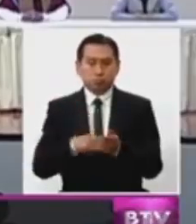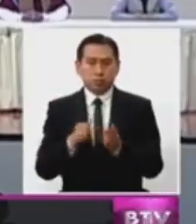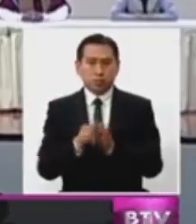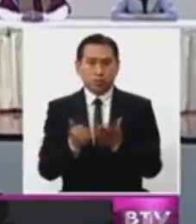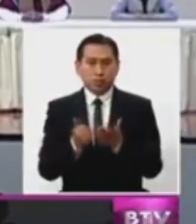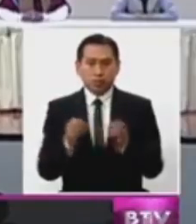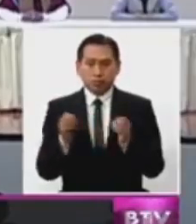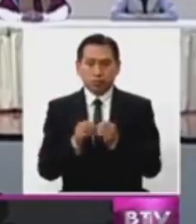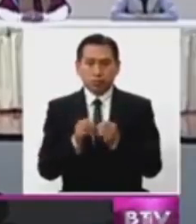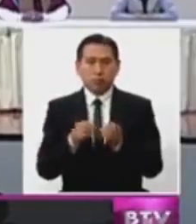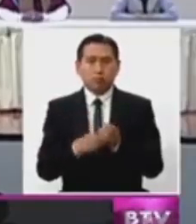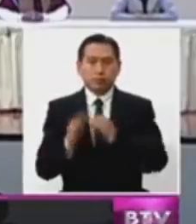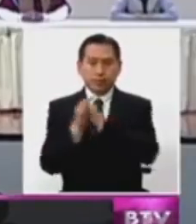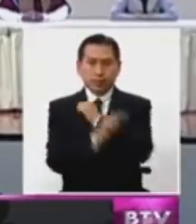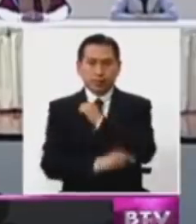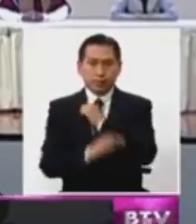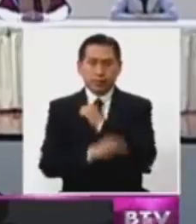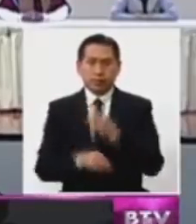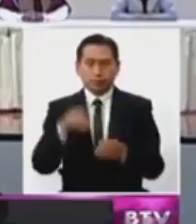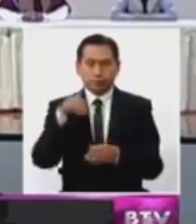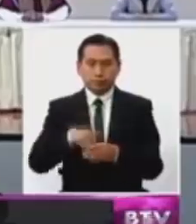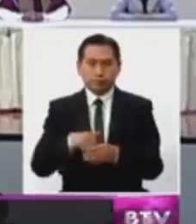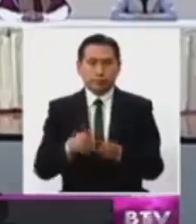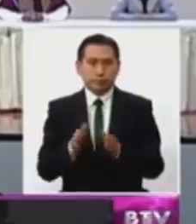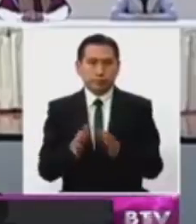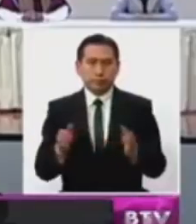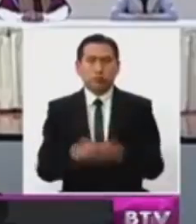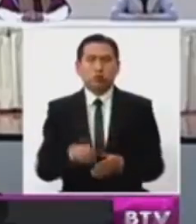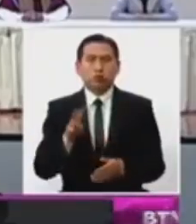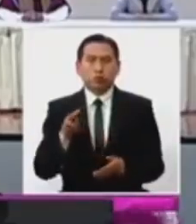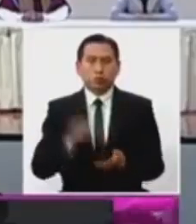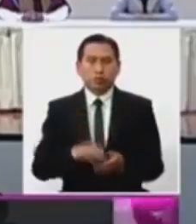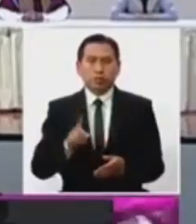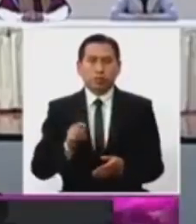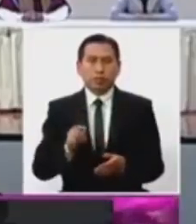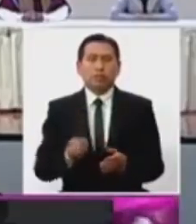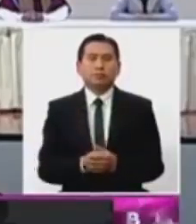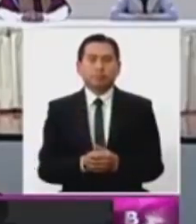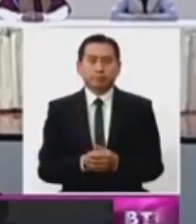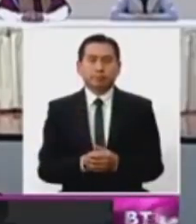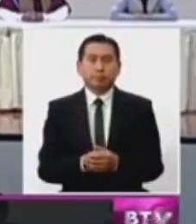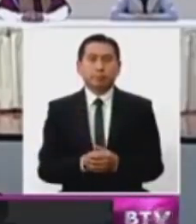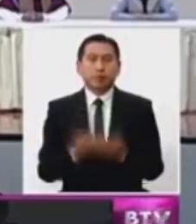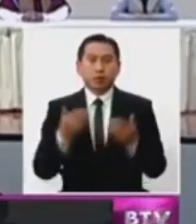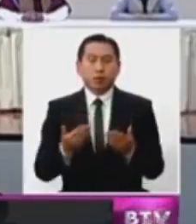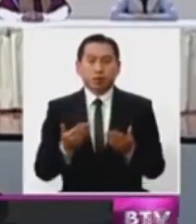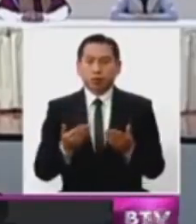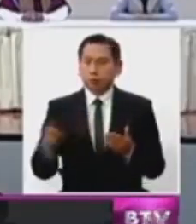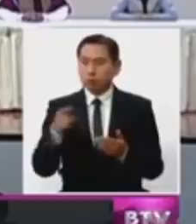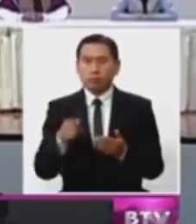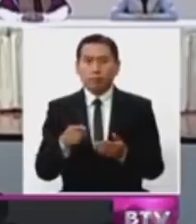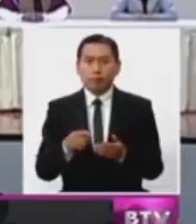de cómputo nacional elecciones generales 2020 y se procede a la